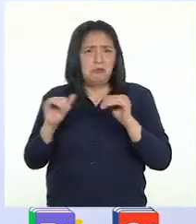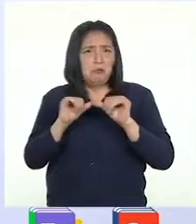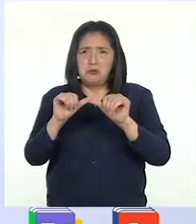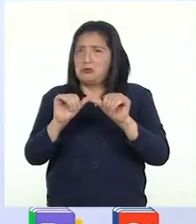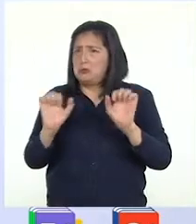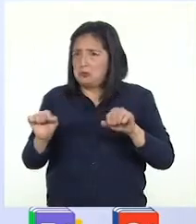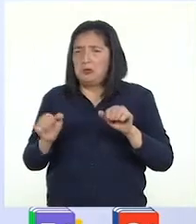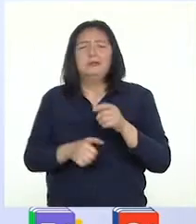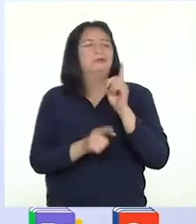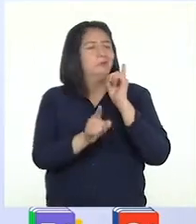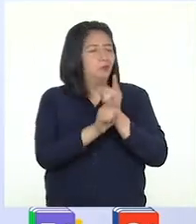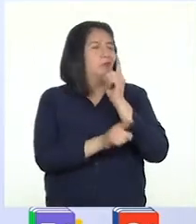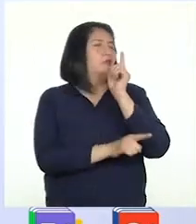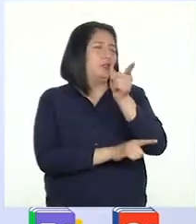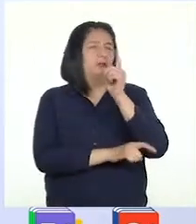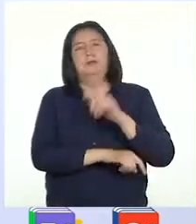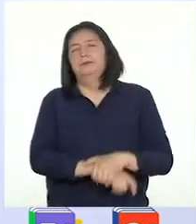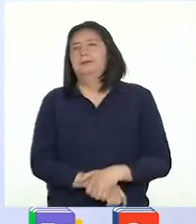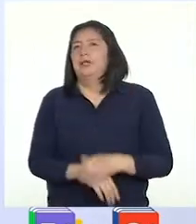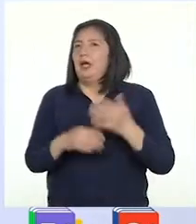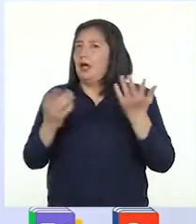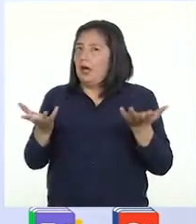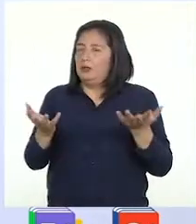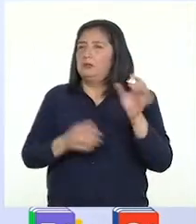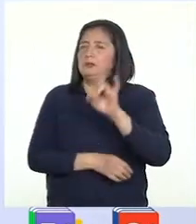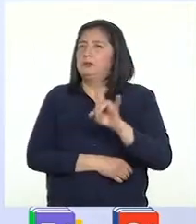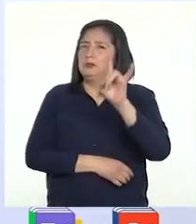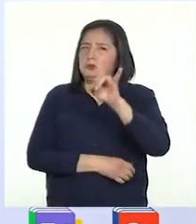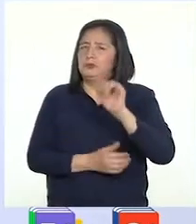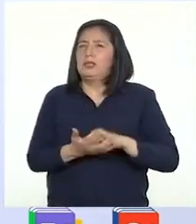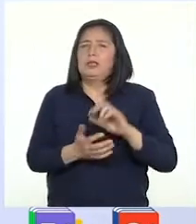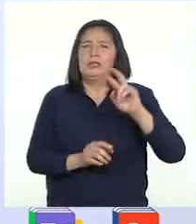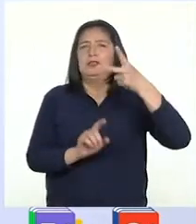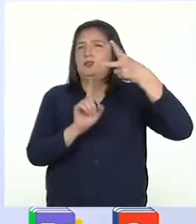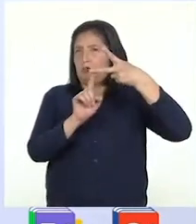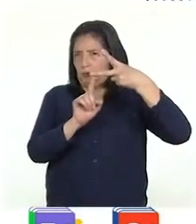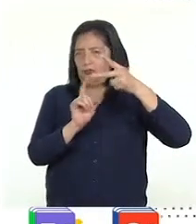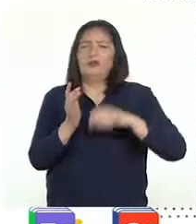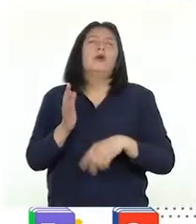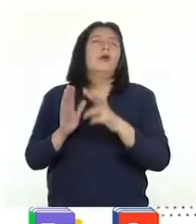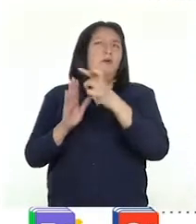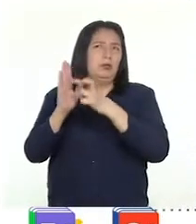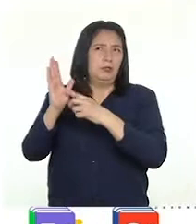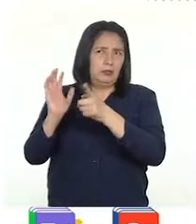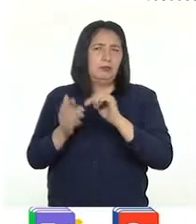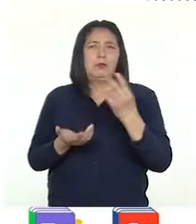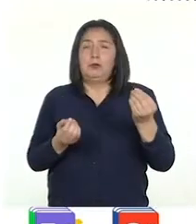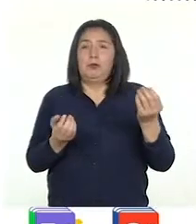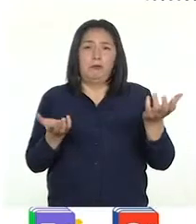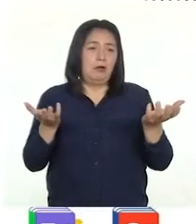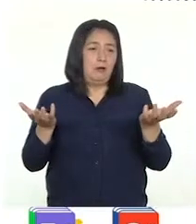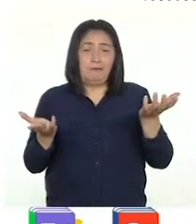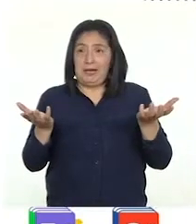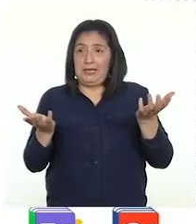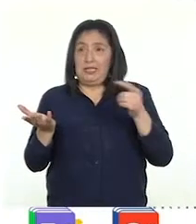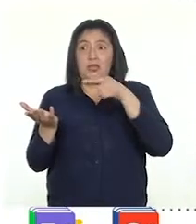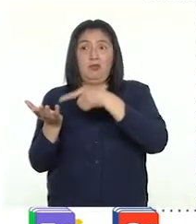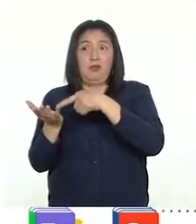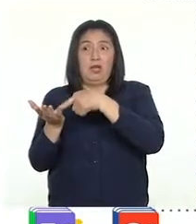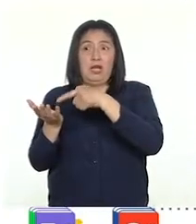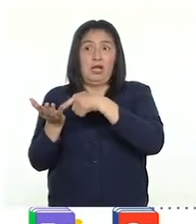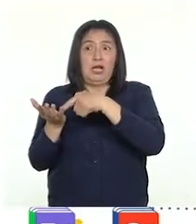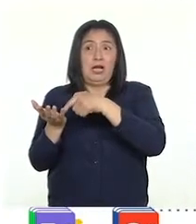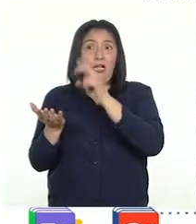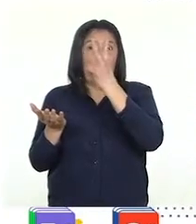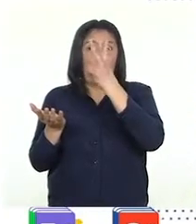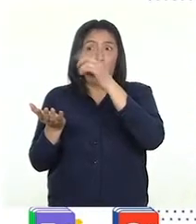mantiene. ¡Exacto, Patty! Y ahora usaremos el segundo principio. Como en el platillo de la izquierda hay